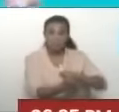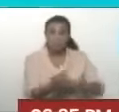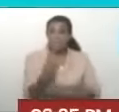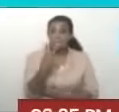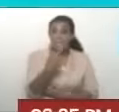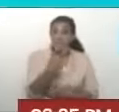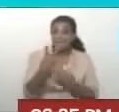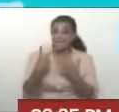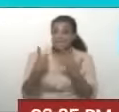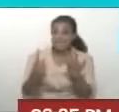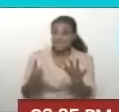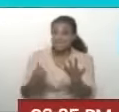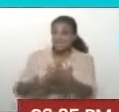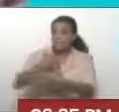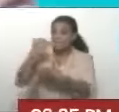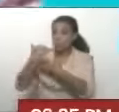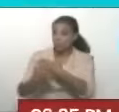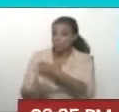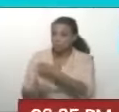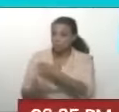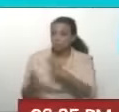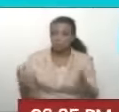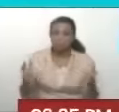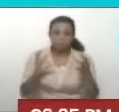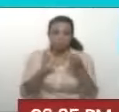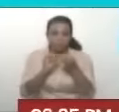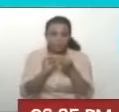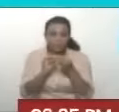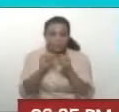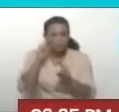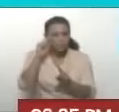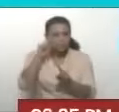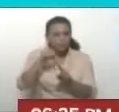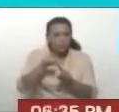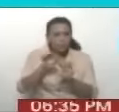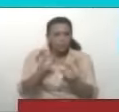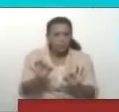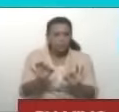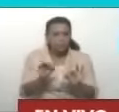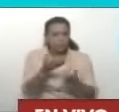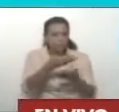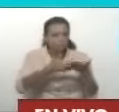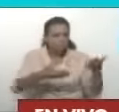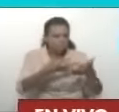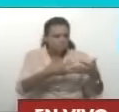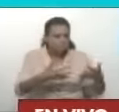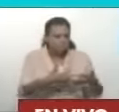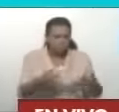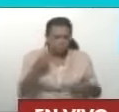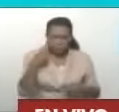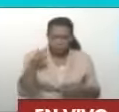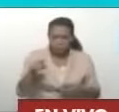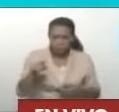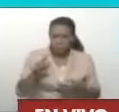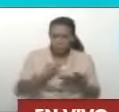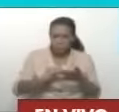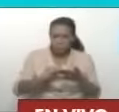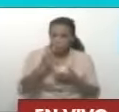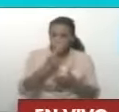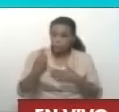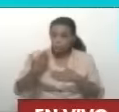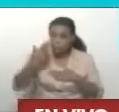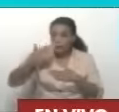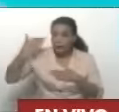a los 25 años de revolución, un 2 de febrero, tiene un carácter especial y sin duda alguna es también saldar ese